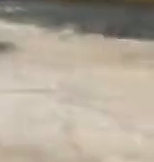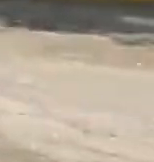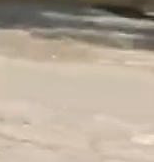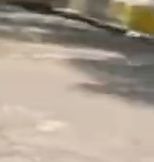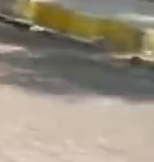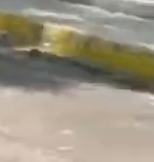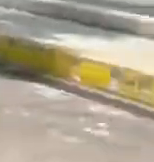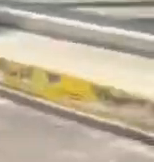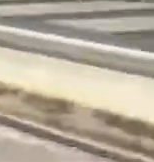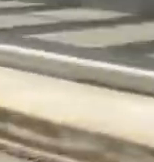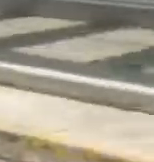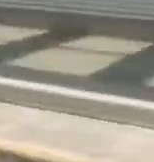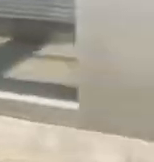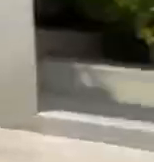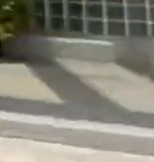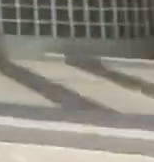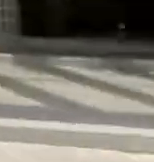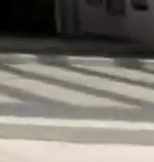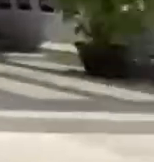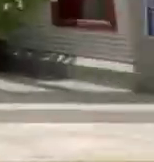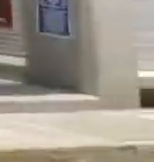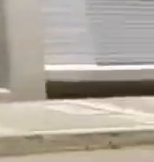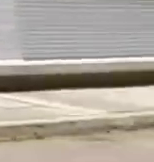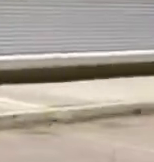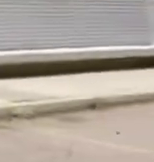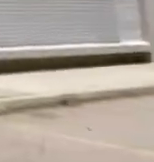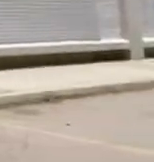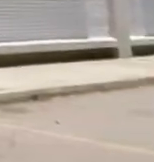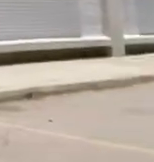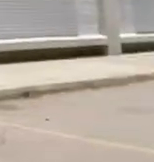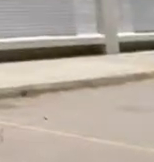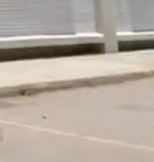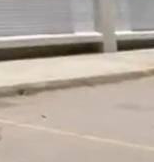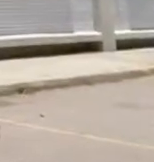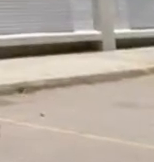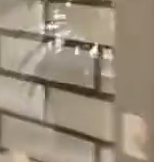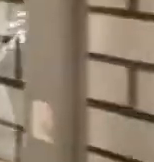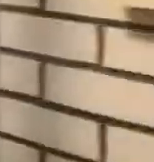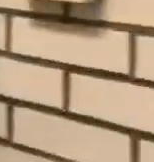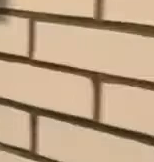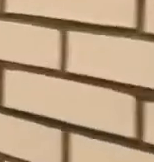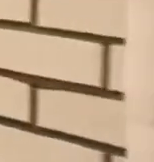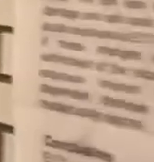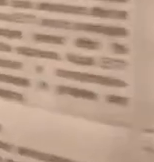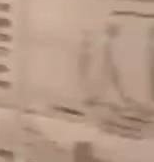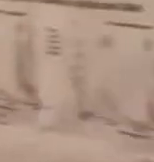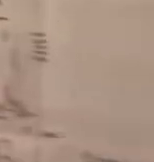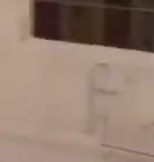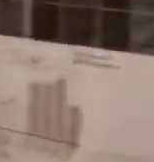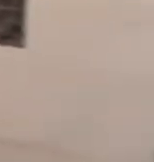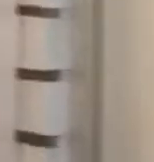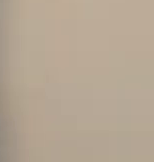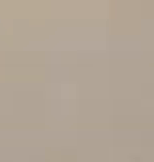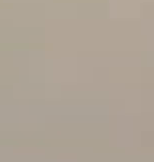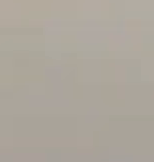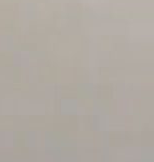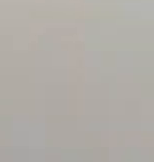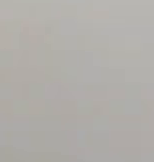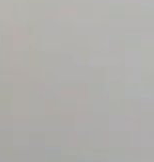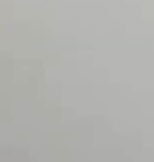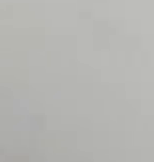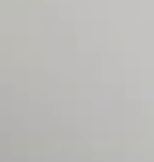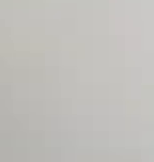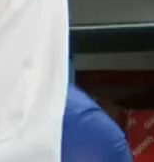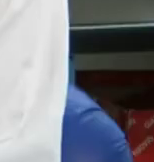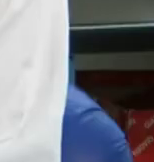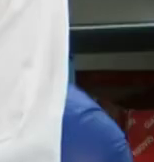En México, la doctora Yolanda Chirino y su equipo investigan el dióxido de titanio desde hace 8 años. La finalidad es